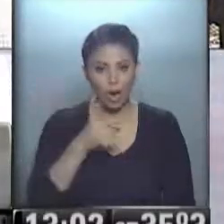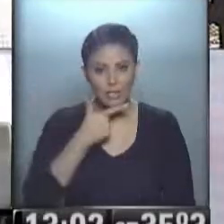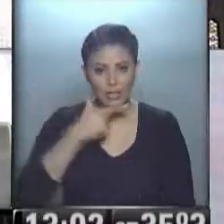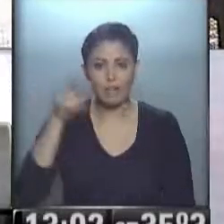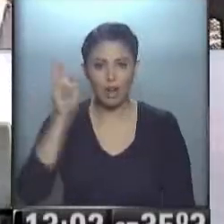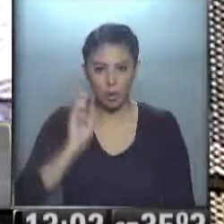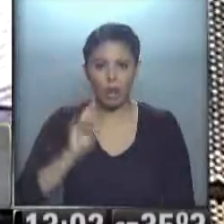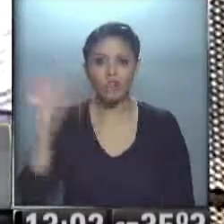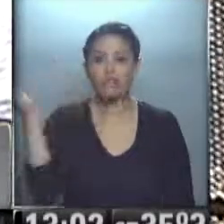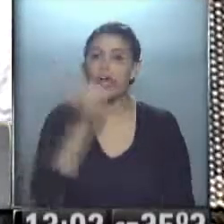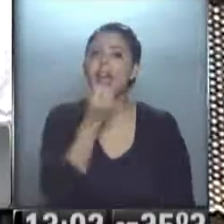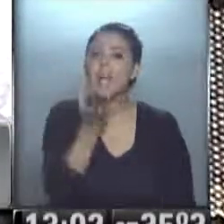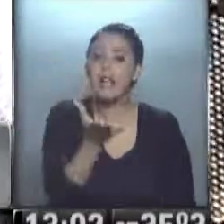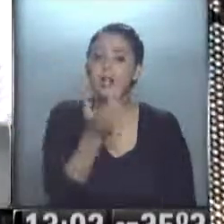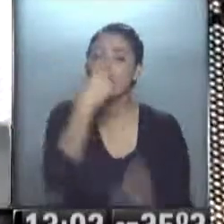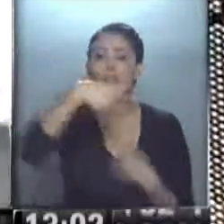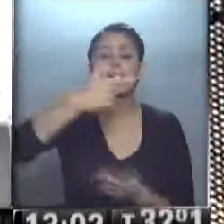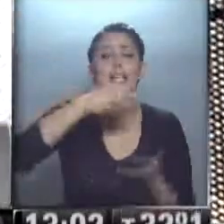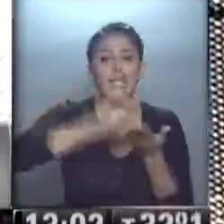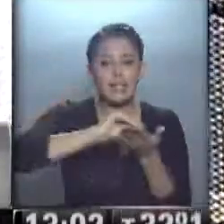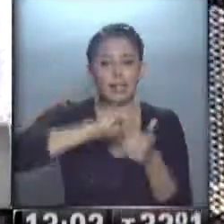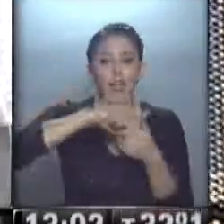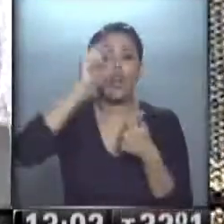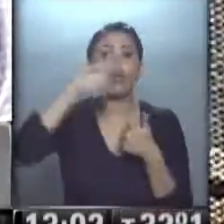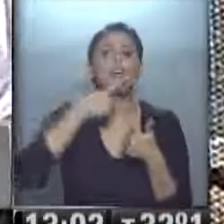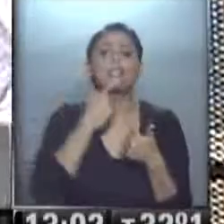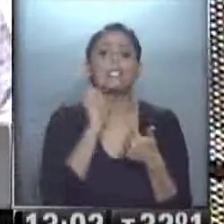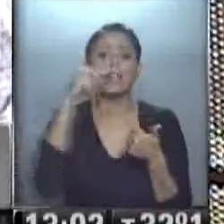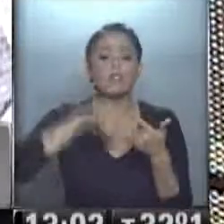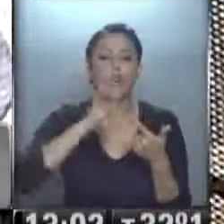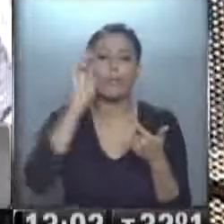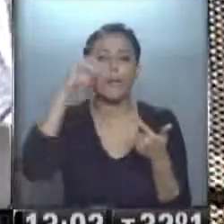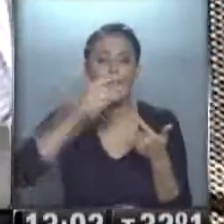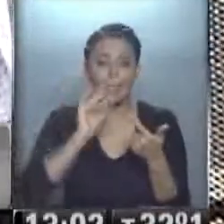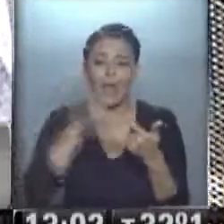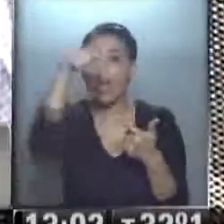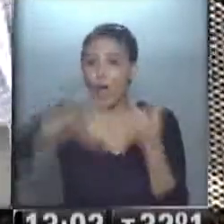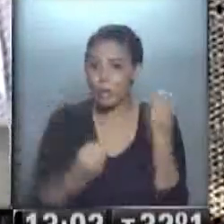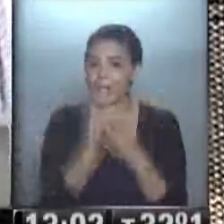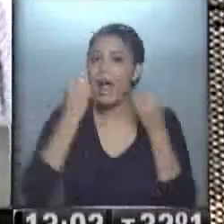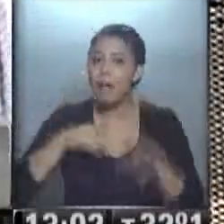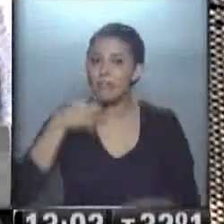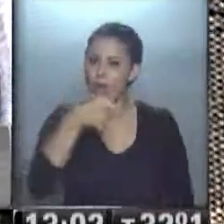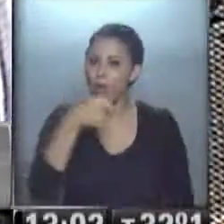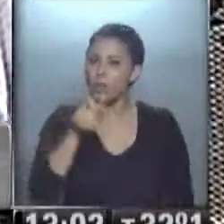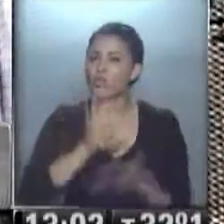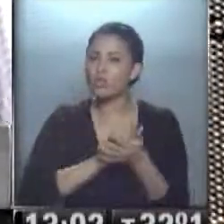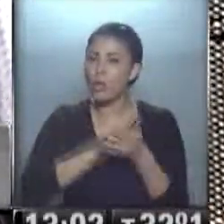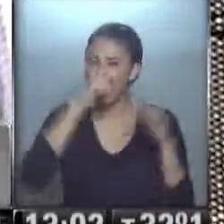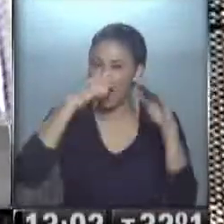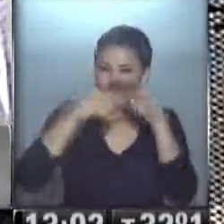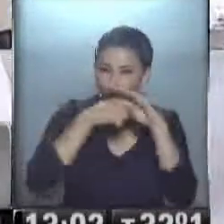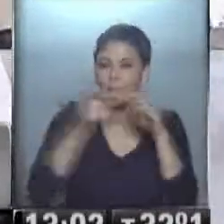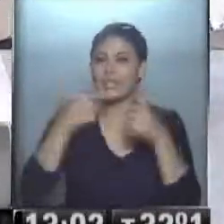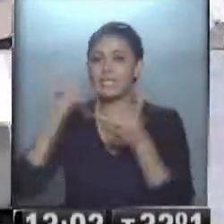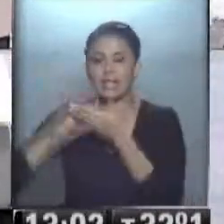Roberto, con las declaraciones de los senadores Remo Costanzo y Ricardo Branda comenzó esta mañana el juicio que se sigue por las coimas en el Senado